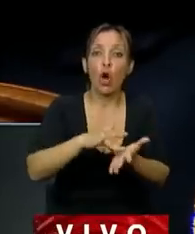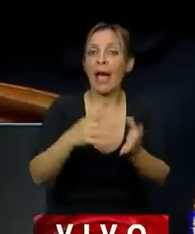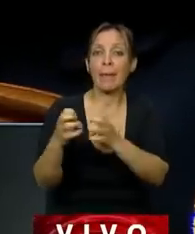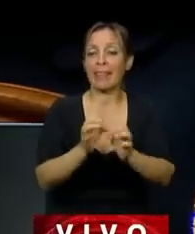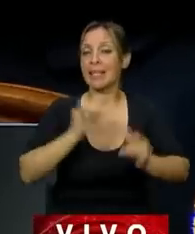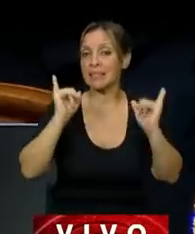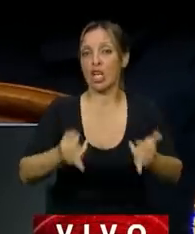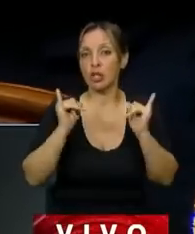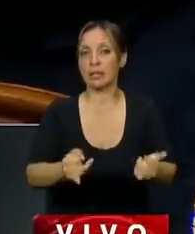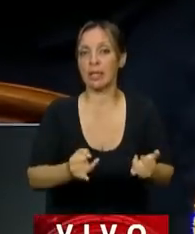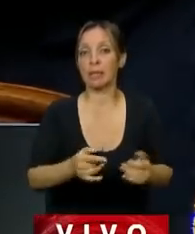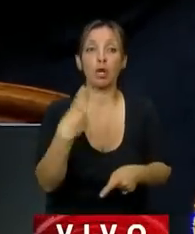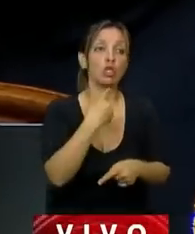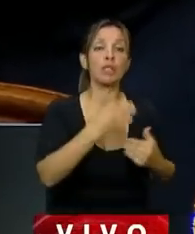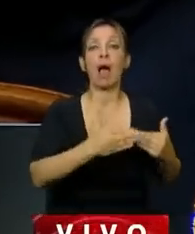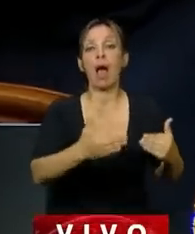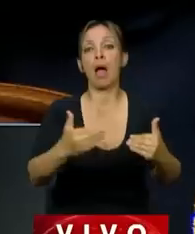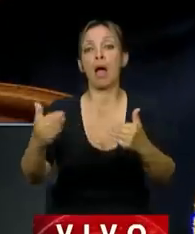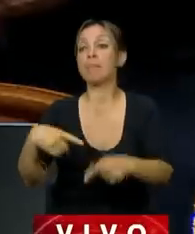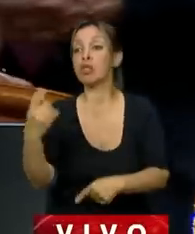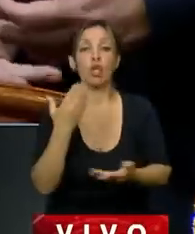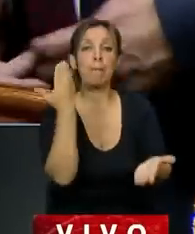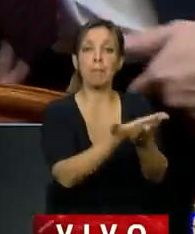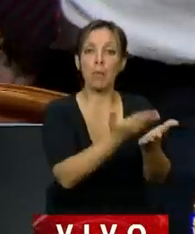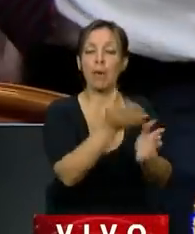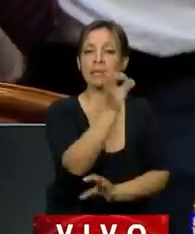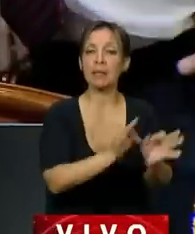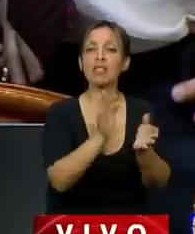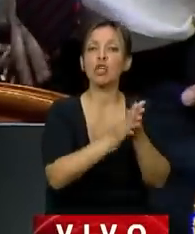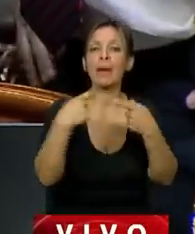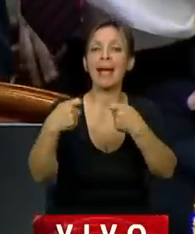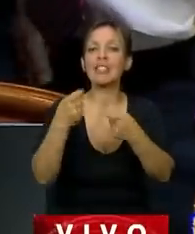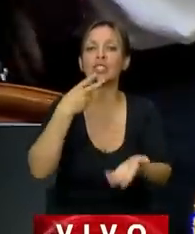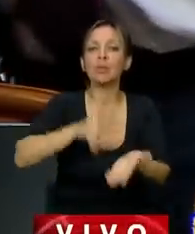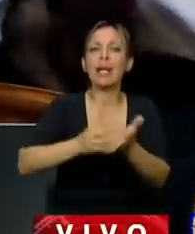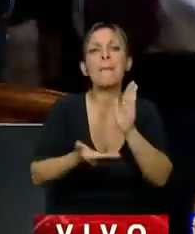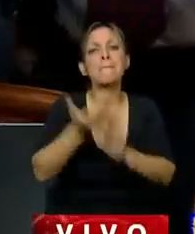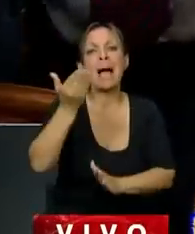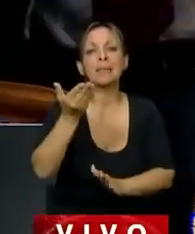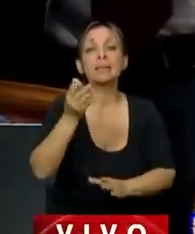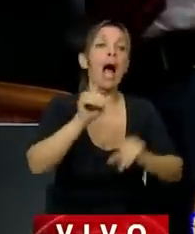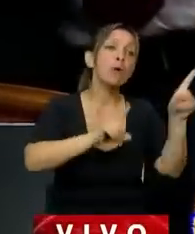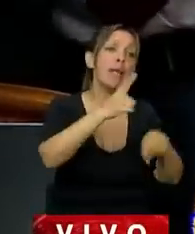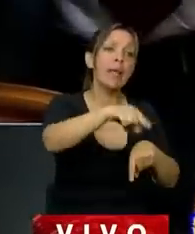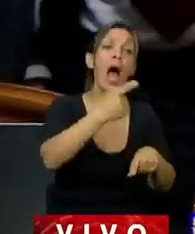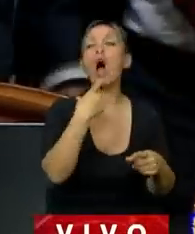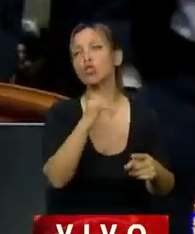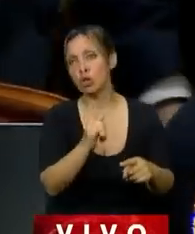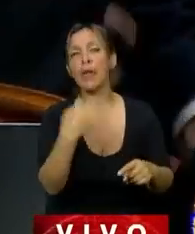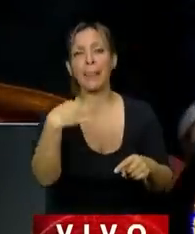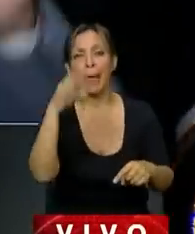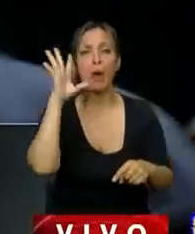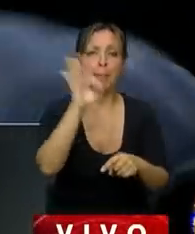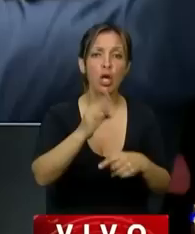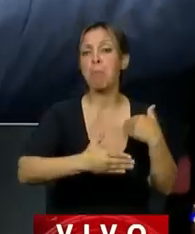porque decidimos no tratarlo. Nosotros presentamos un proyecto para el gasto tributario más alto. Cuando quieren, es opinable, por supuesto, cuando quieran